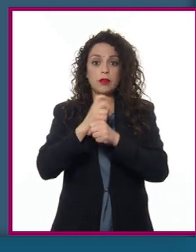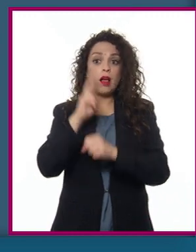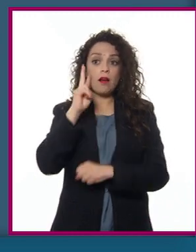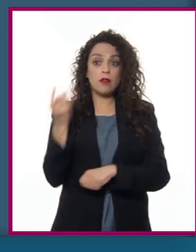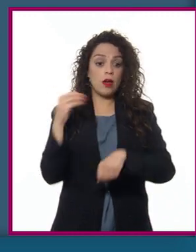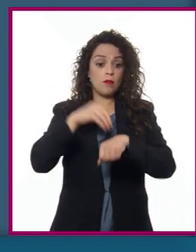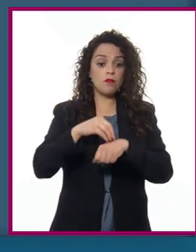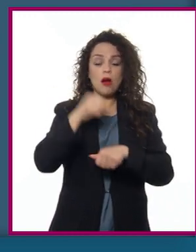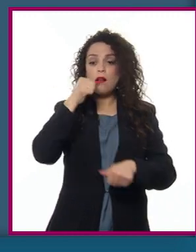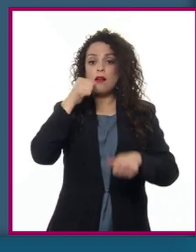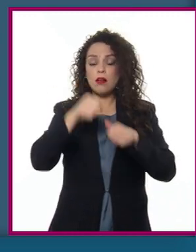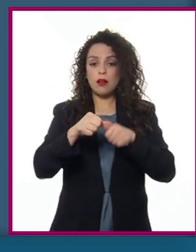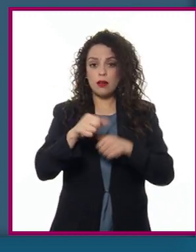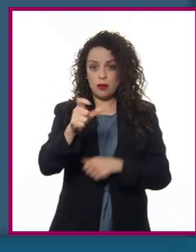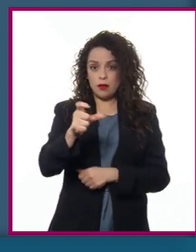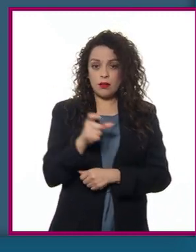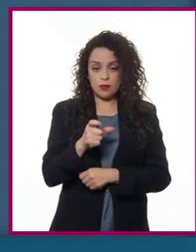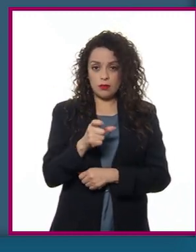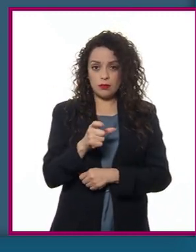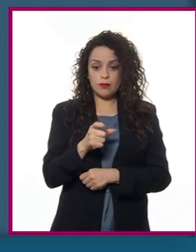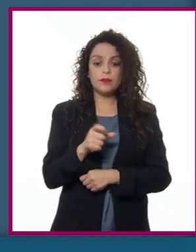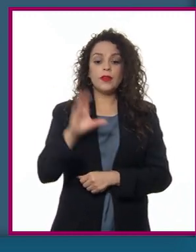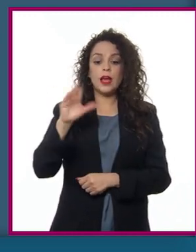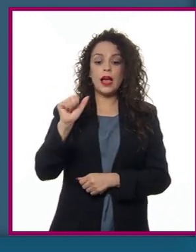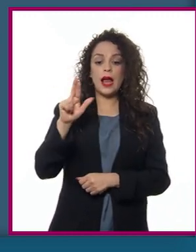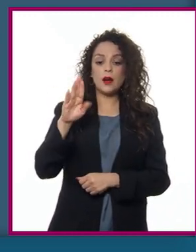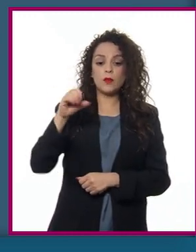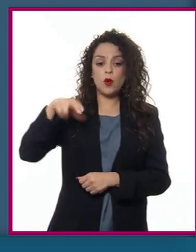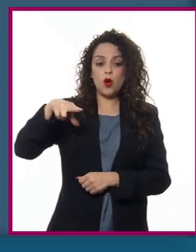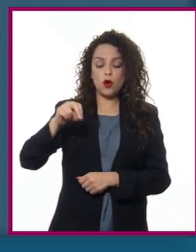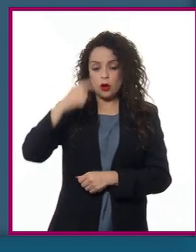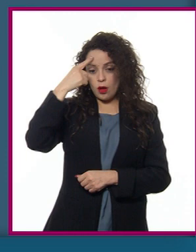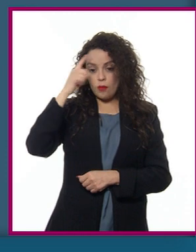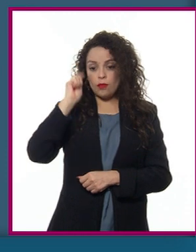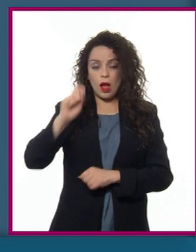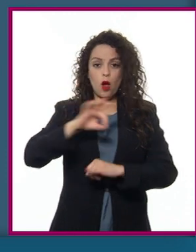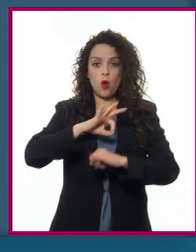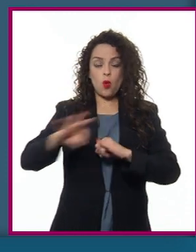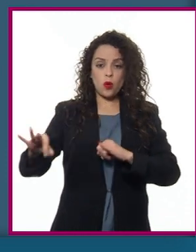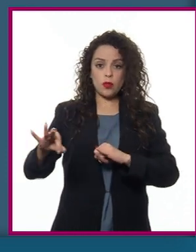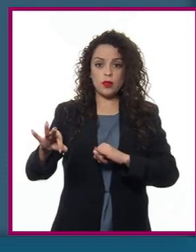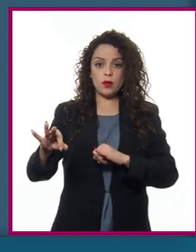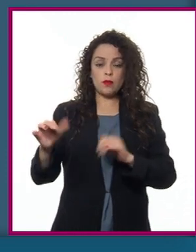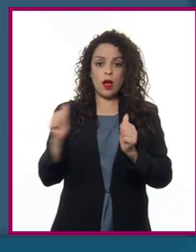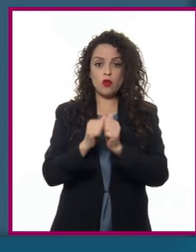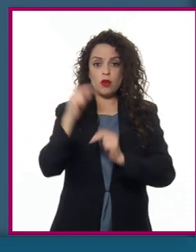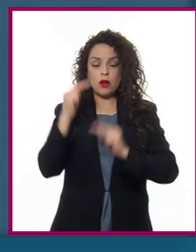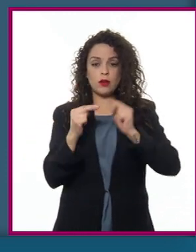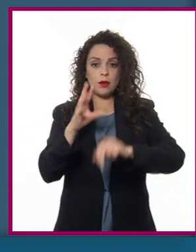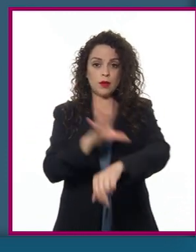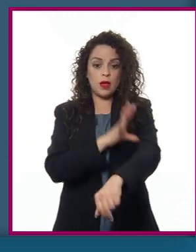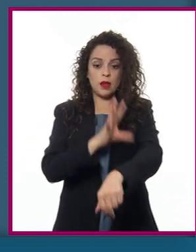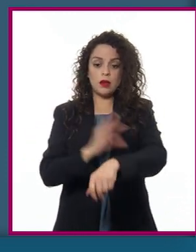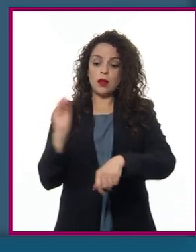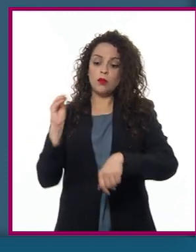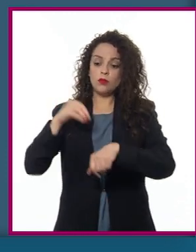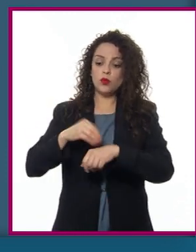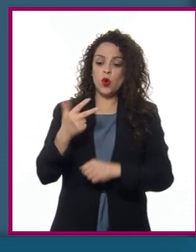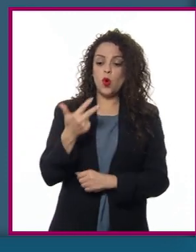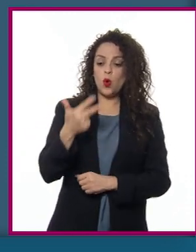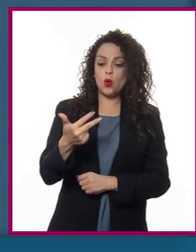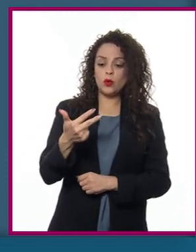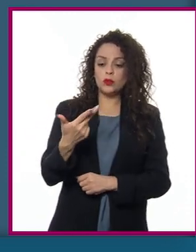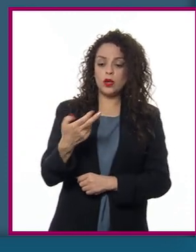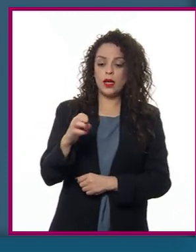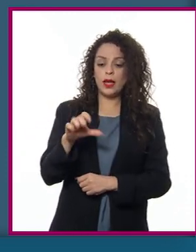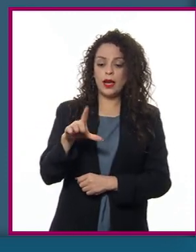una X. Entonces el carbono, para completar su última órbita o nivel de energía con 8 electrones, puede aceptar